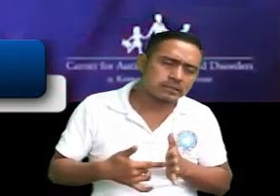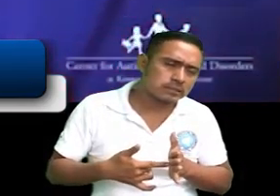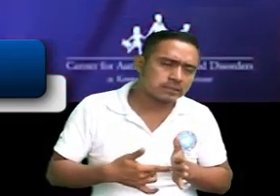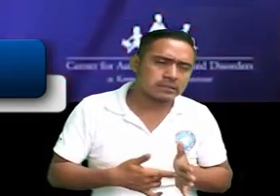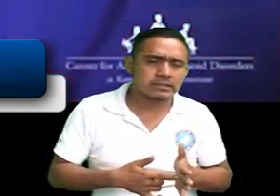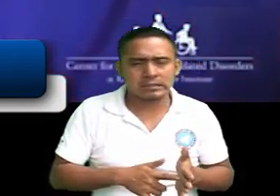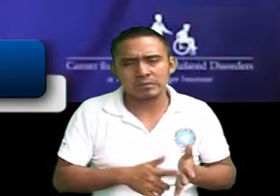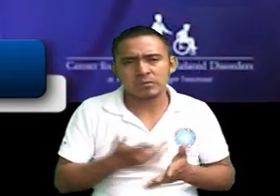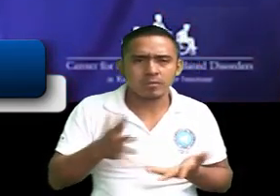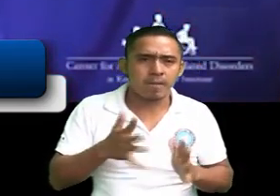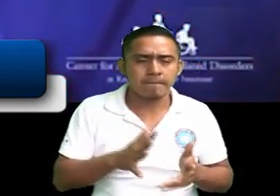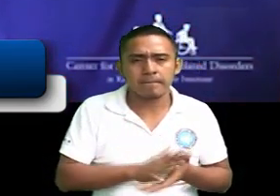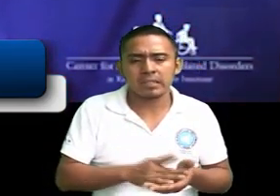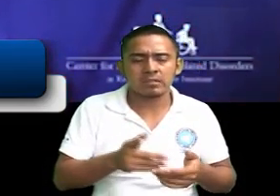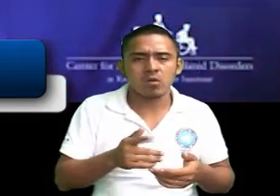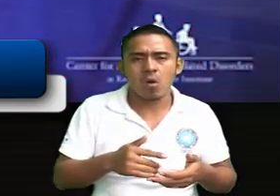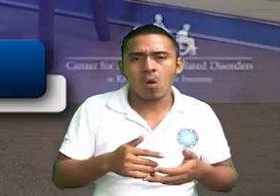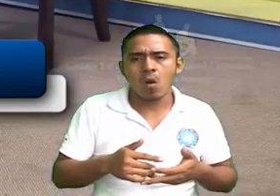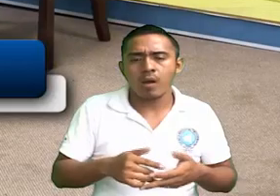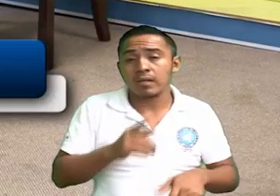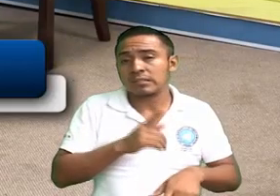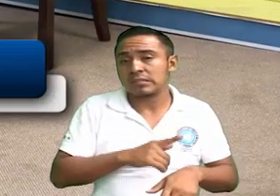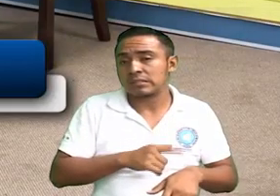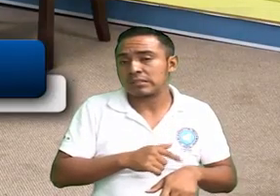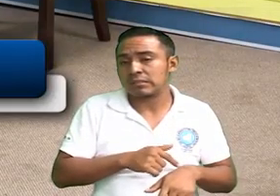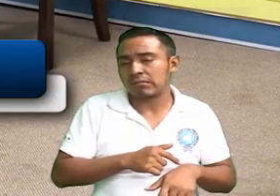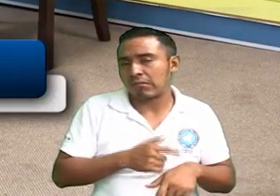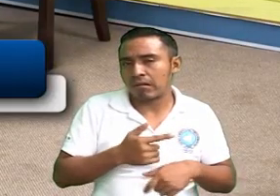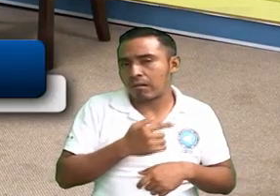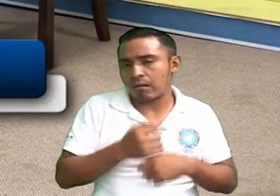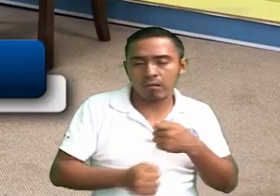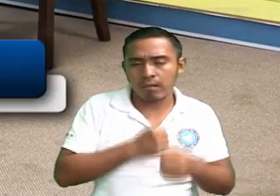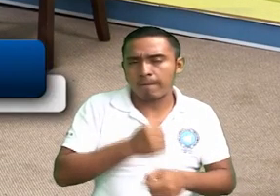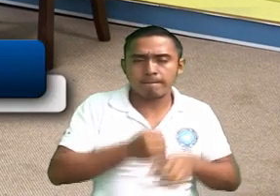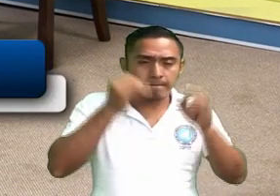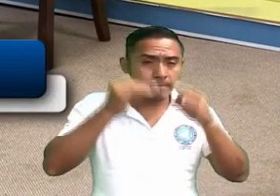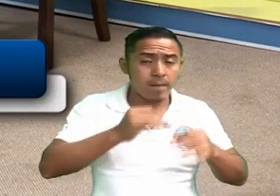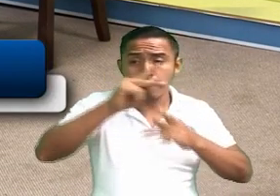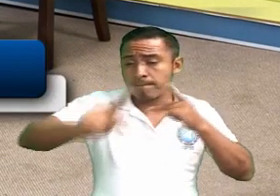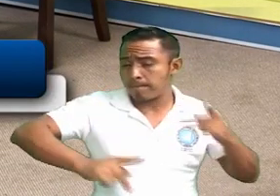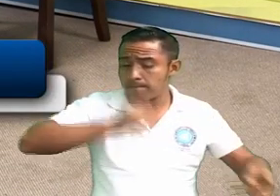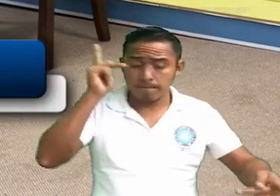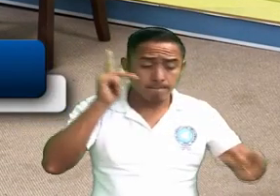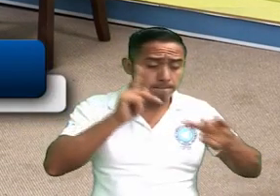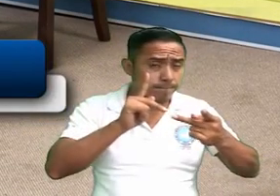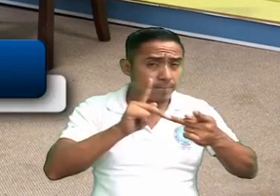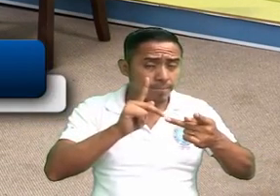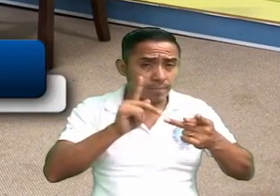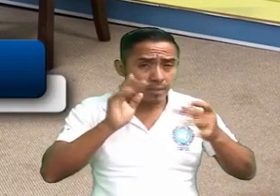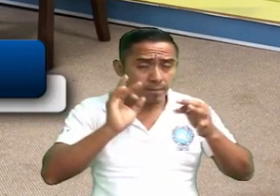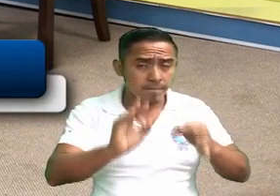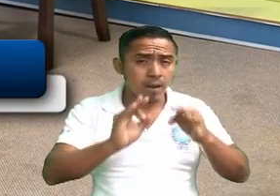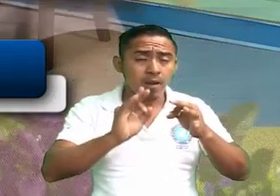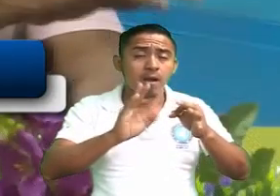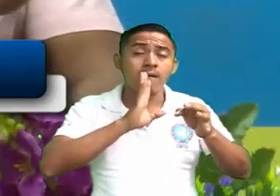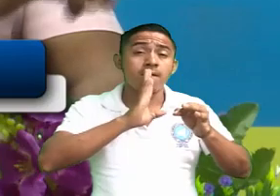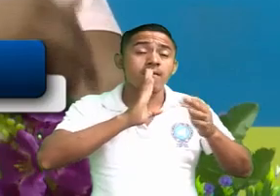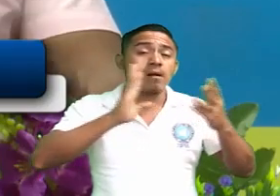fundamentalmente, afecta eso. Y es donde ahí hay también malformaciones congénitas. Y viene el retraso en los